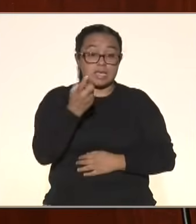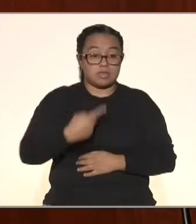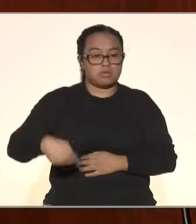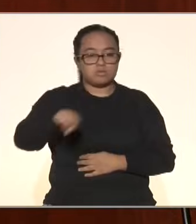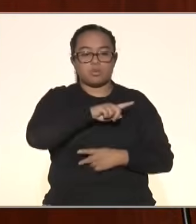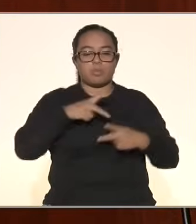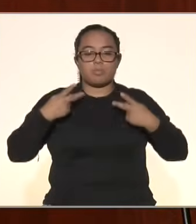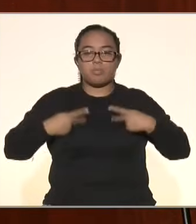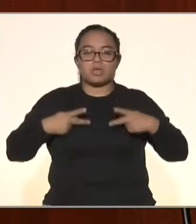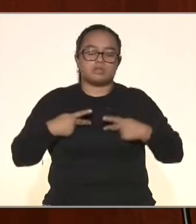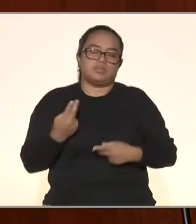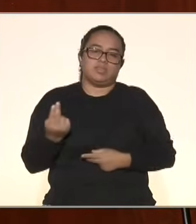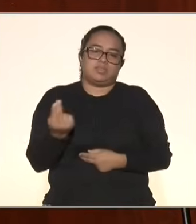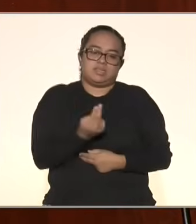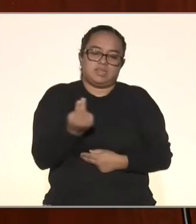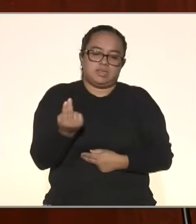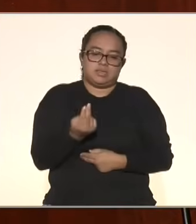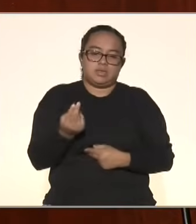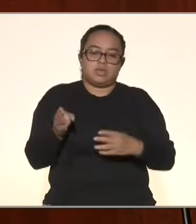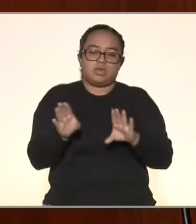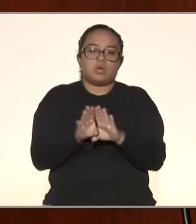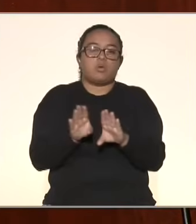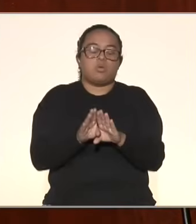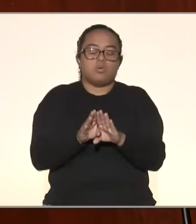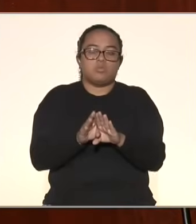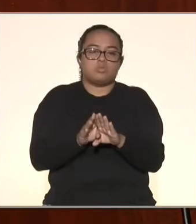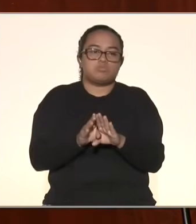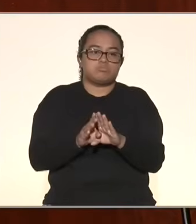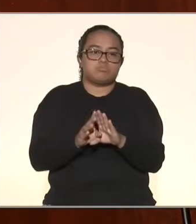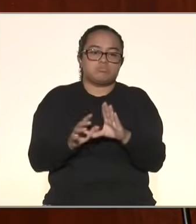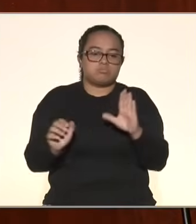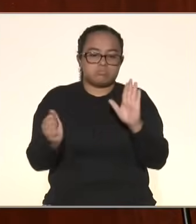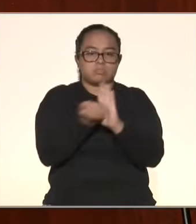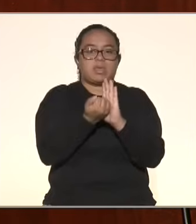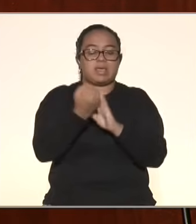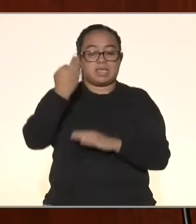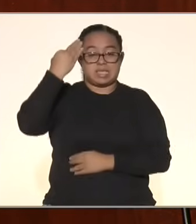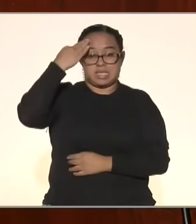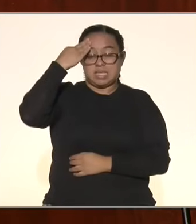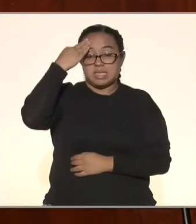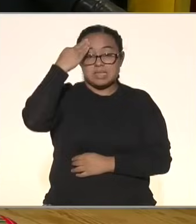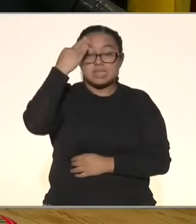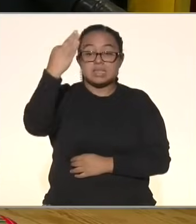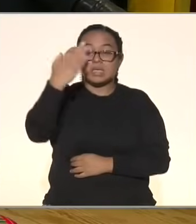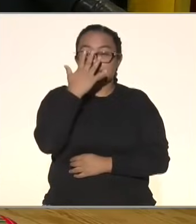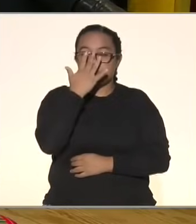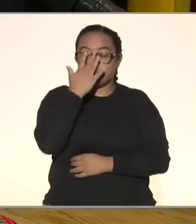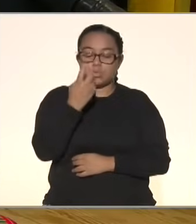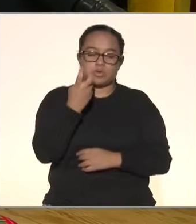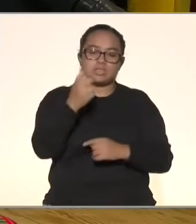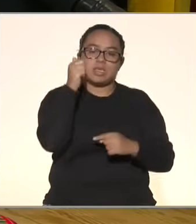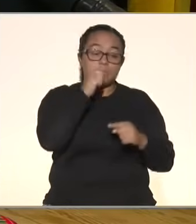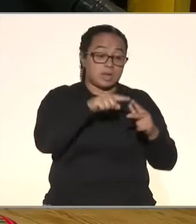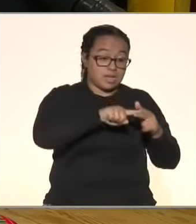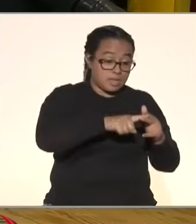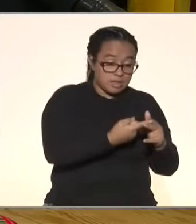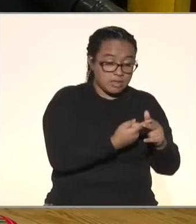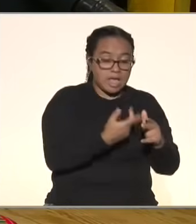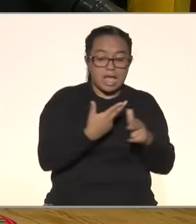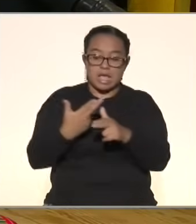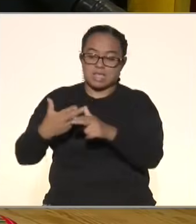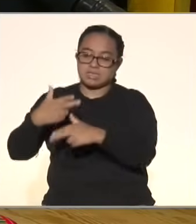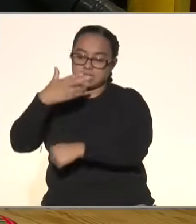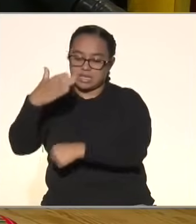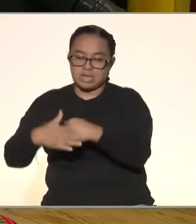humanos requerimos esta especie de símbolos, de momentos que nos digan esto acaba, esto empieza, ¿no? En todas las